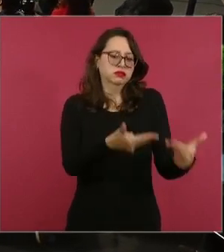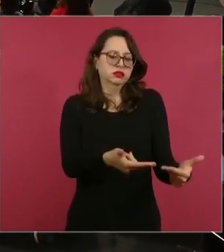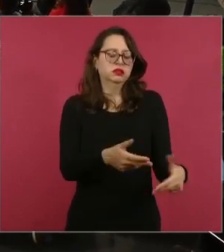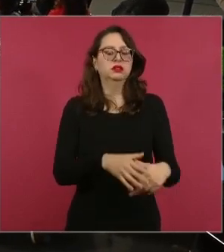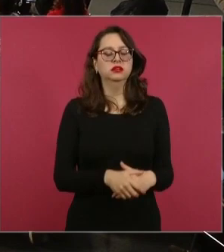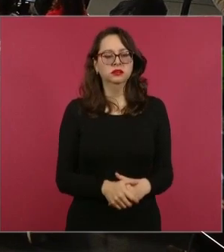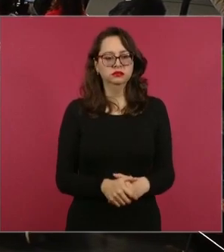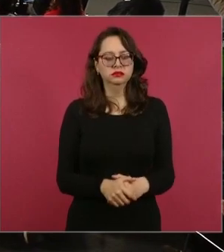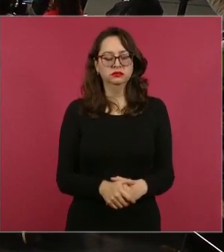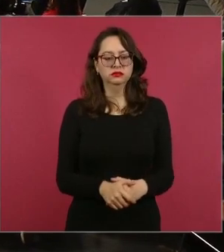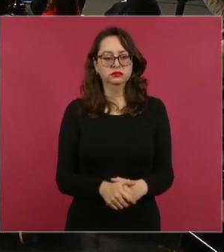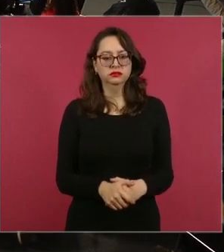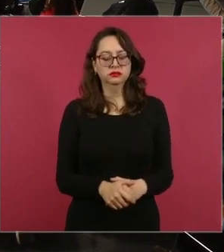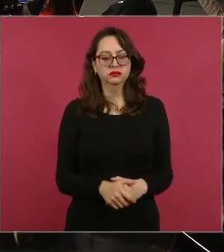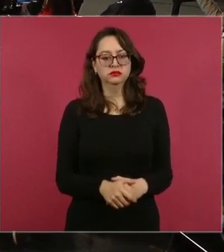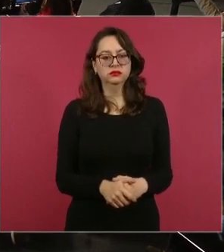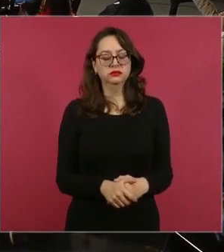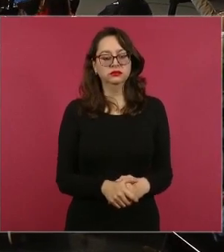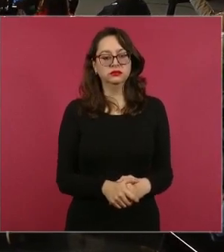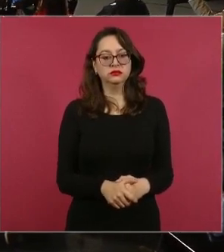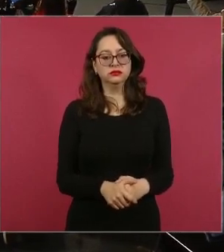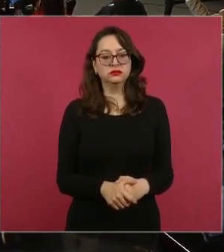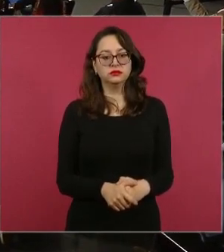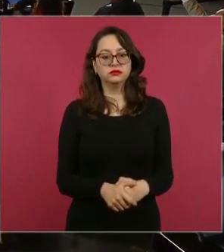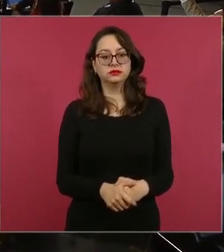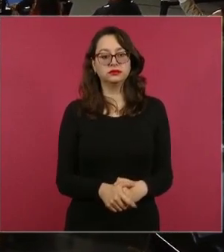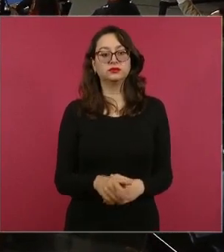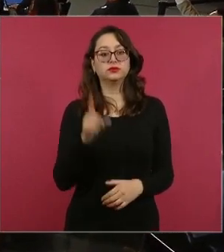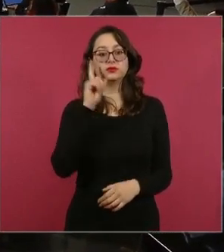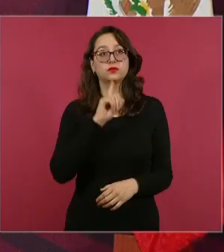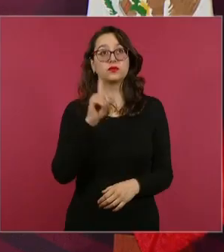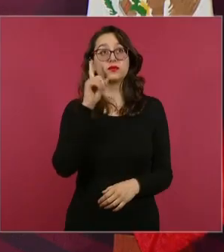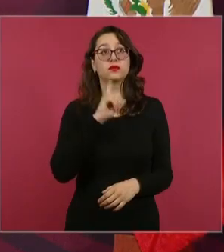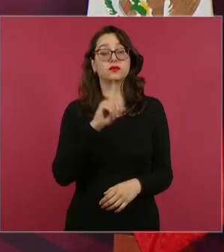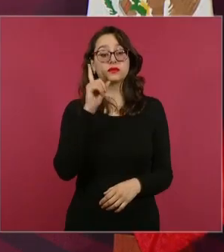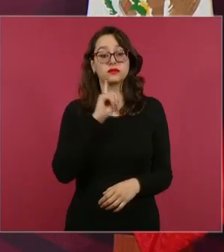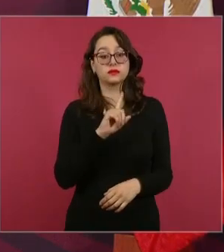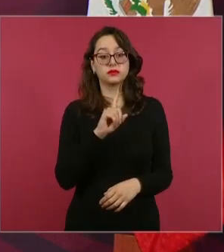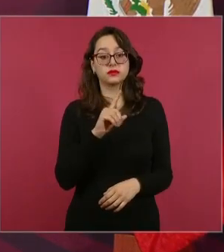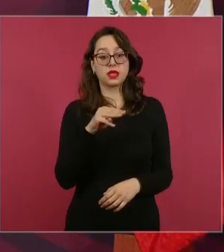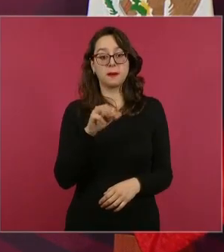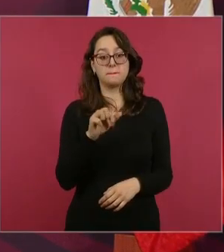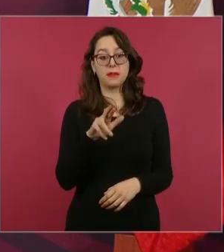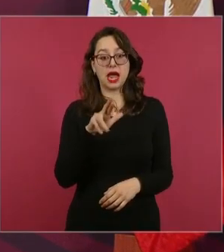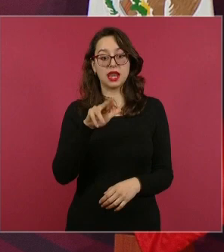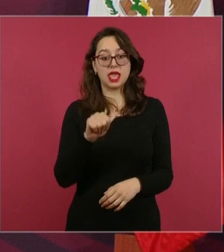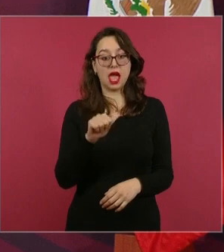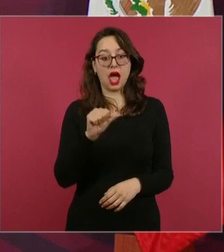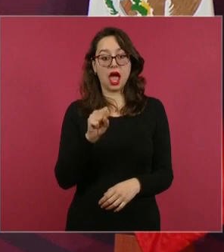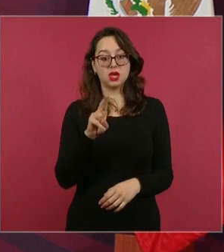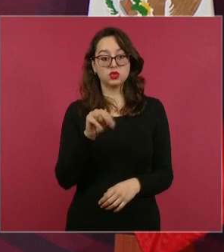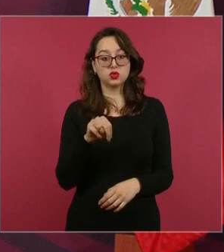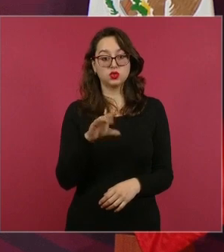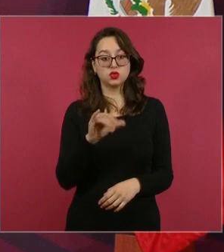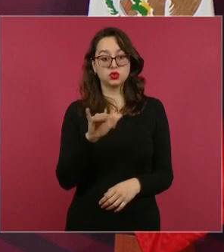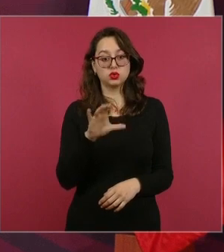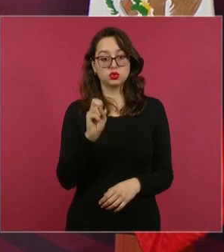aparte aparte y la señora María Asunción aramb